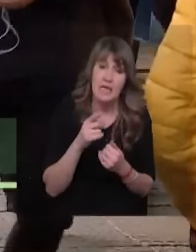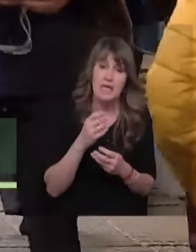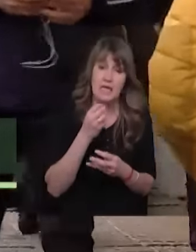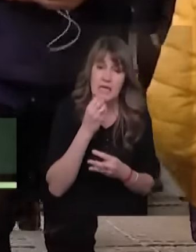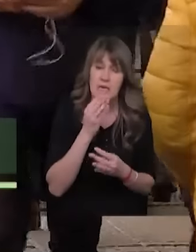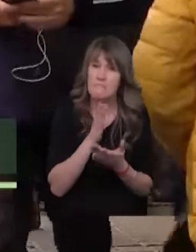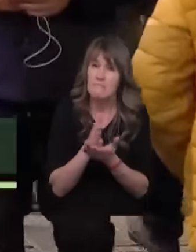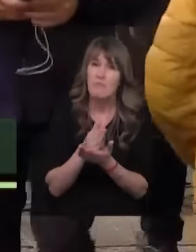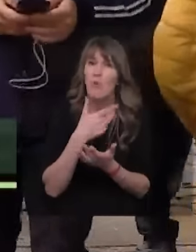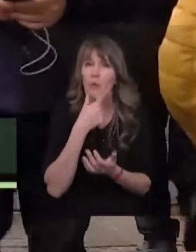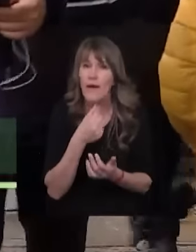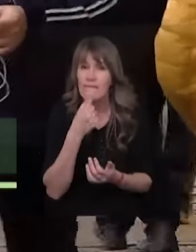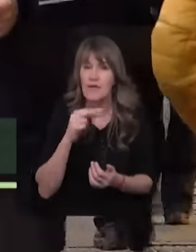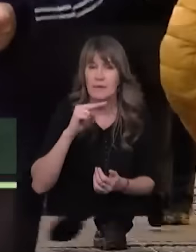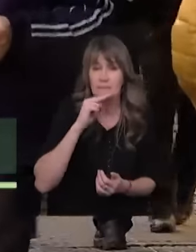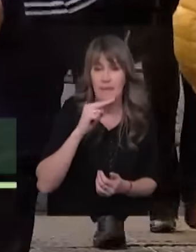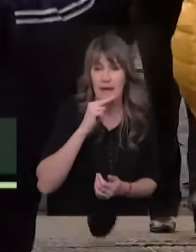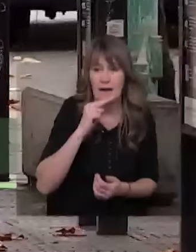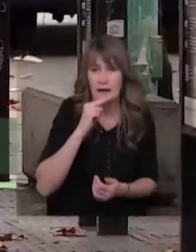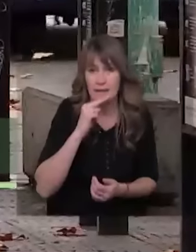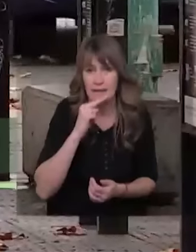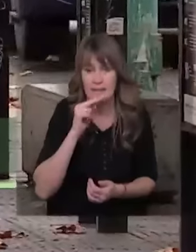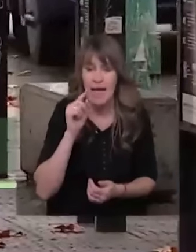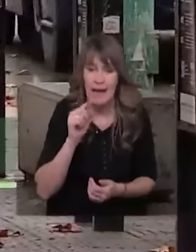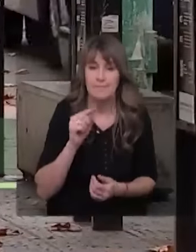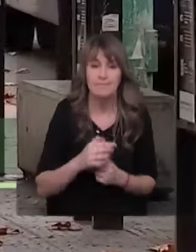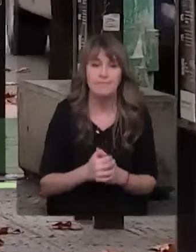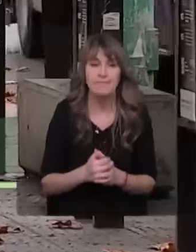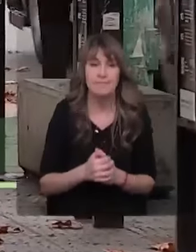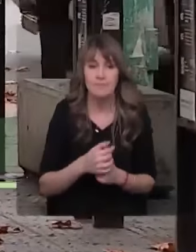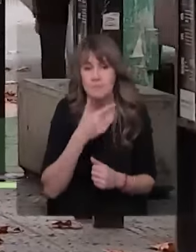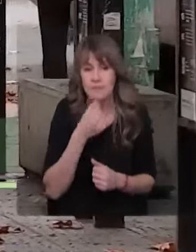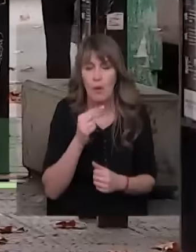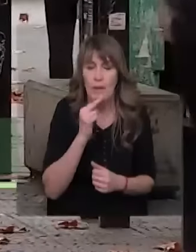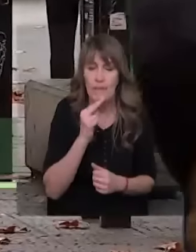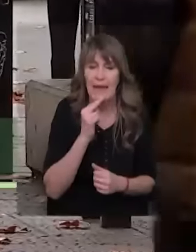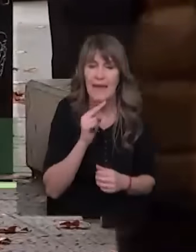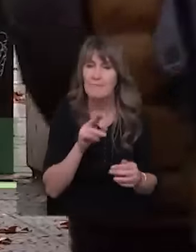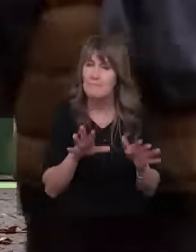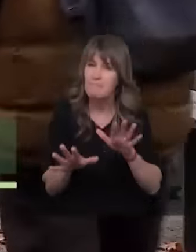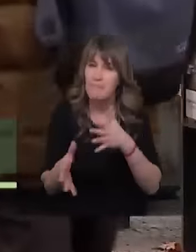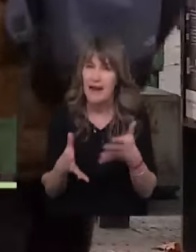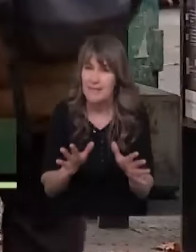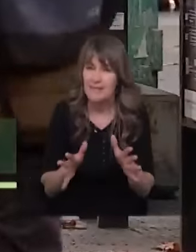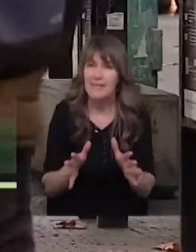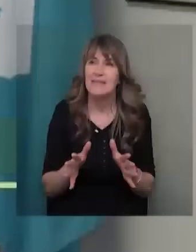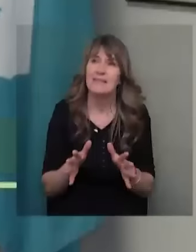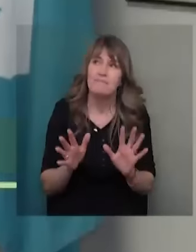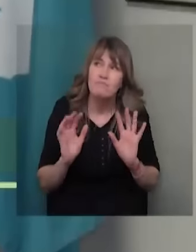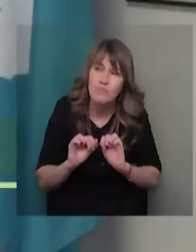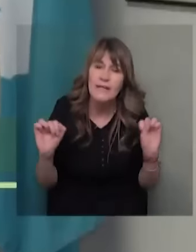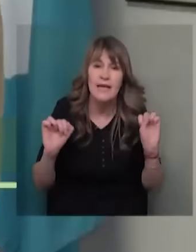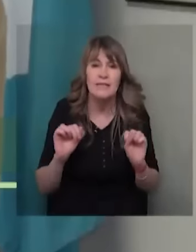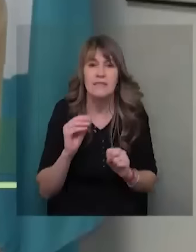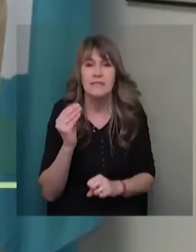semana sobre jueves viernes de la semana entrante eso nos hace suponer digo es una tendencia no es un pronóstico hay que aclararlo que durante el fin de